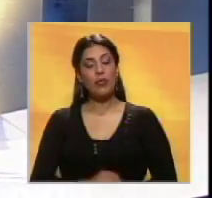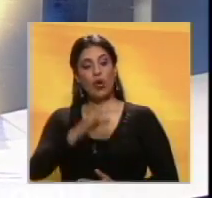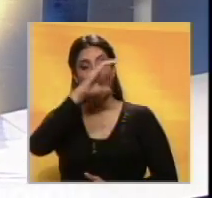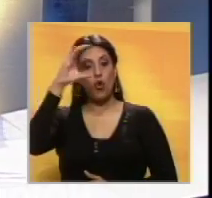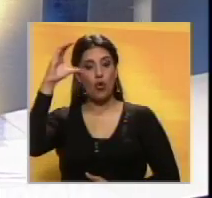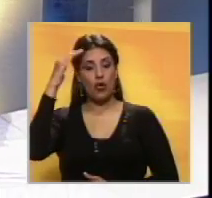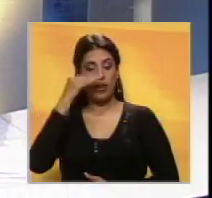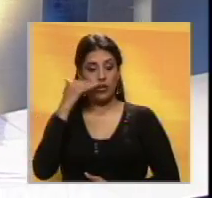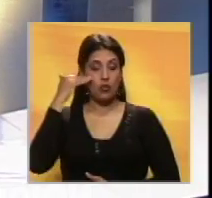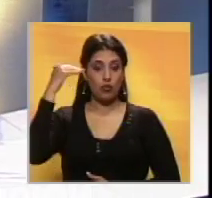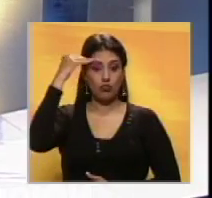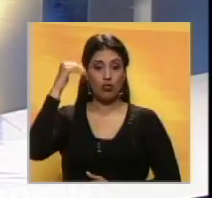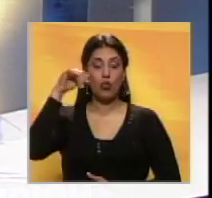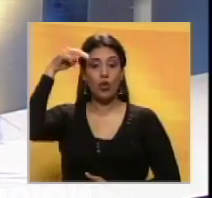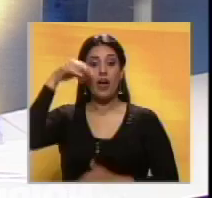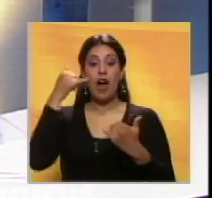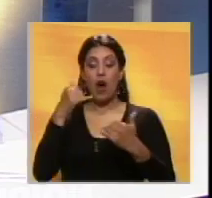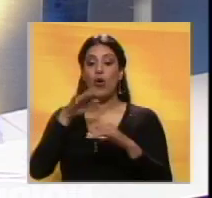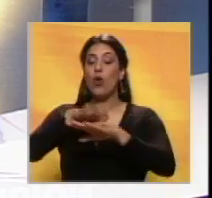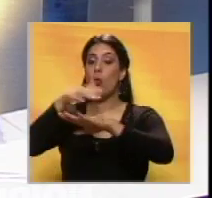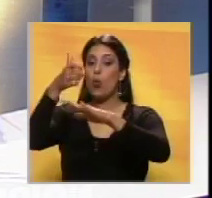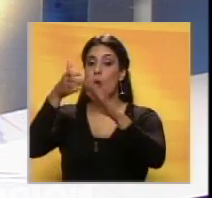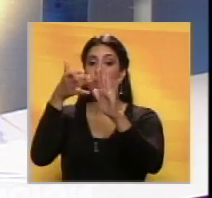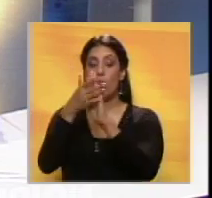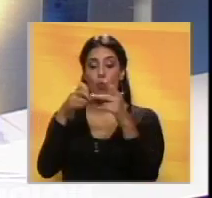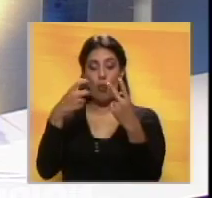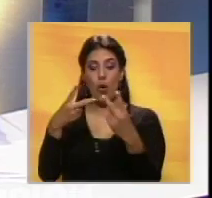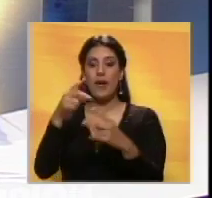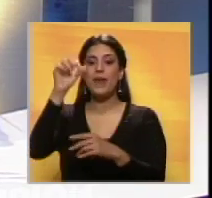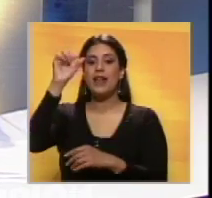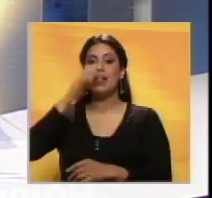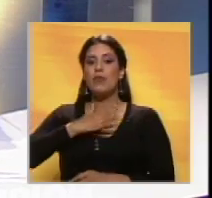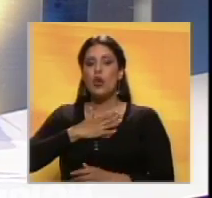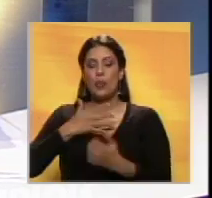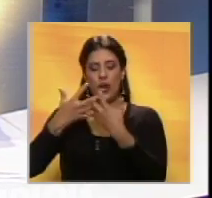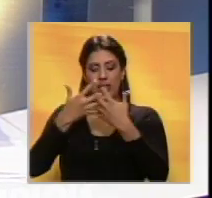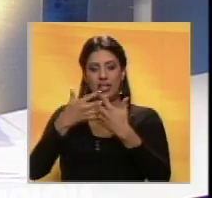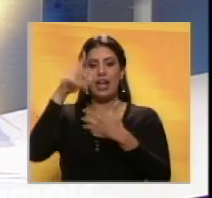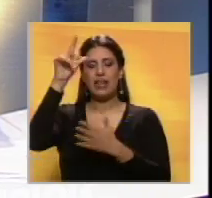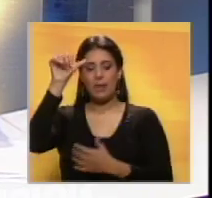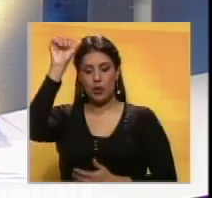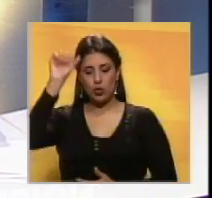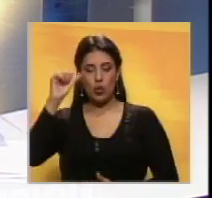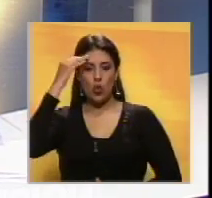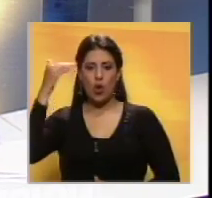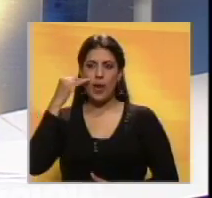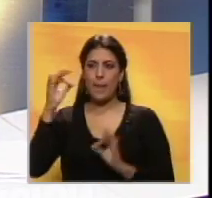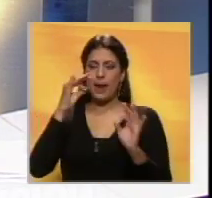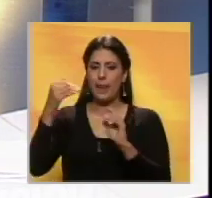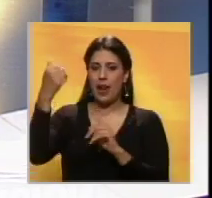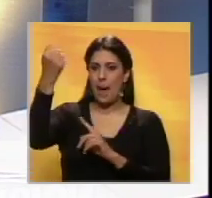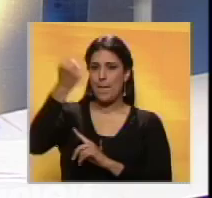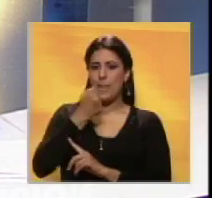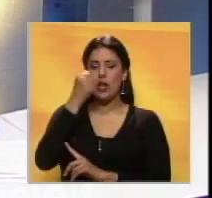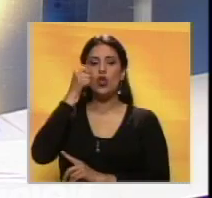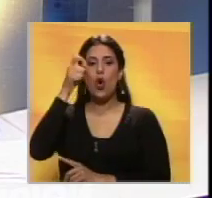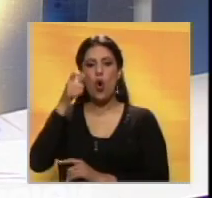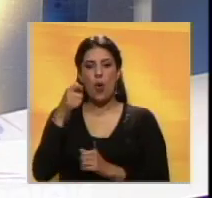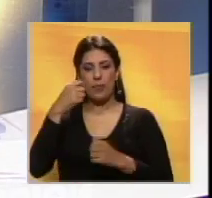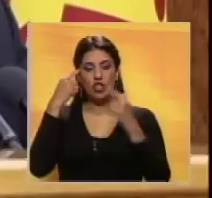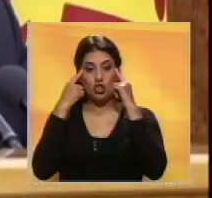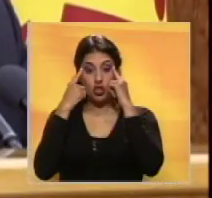Corea del Norte acusó a la CIA y a los servicios de inteligencia surcoreanos de crear un plan para matar a su líder Kim